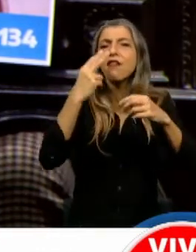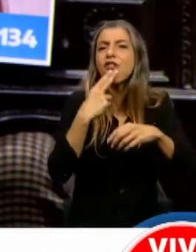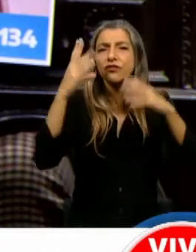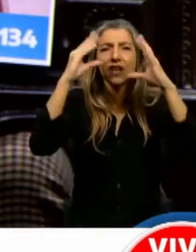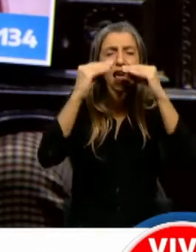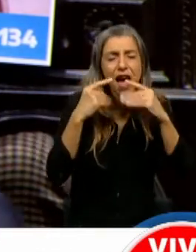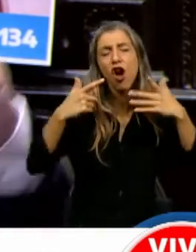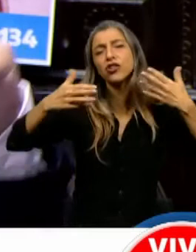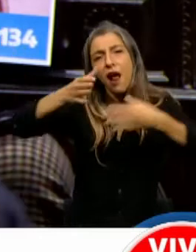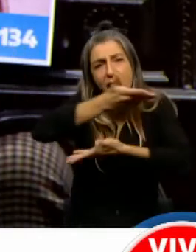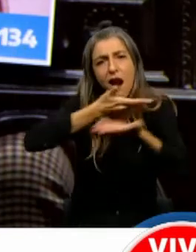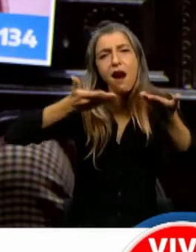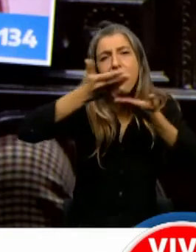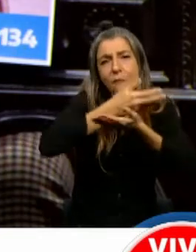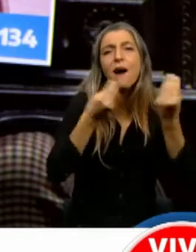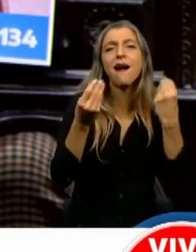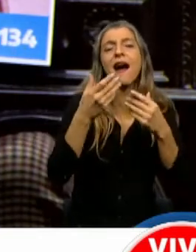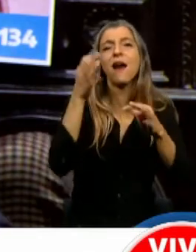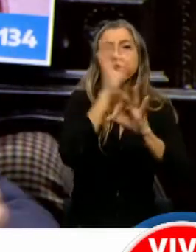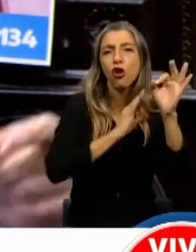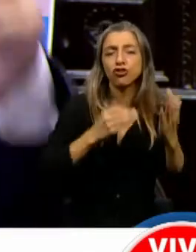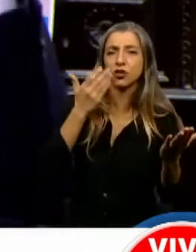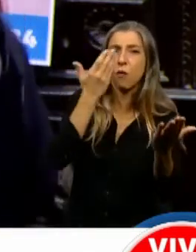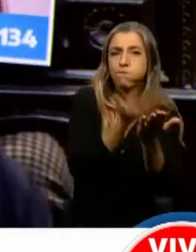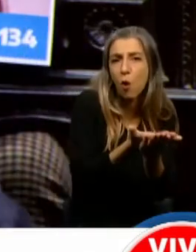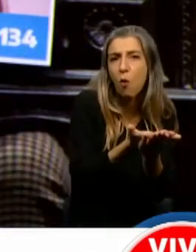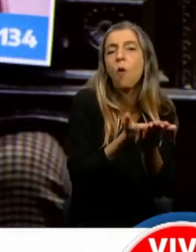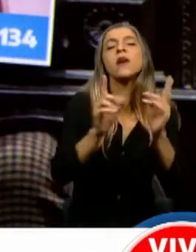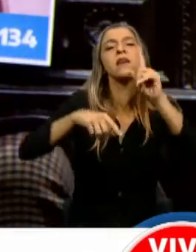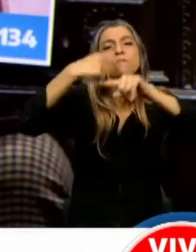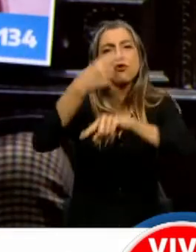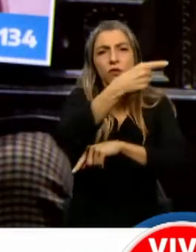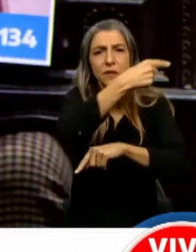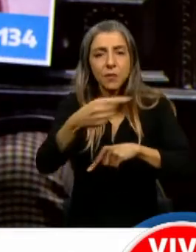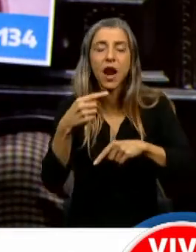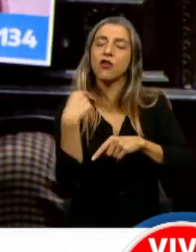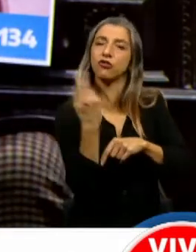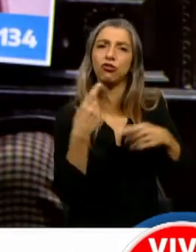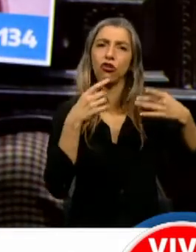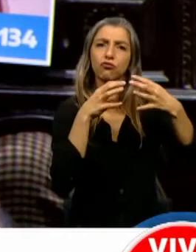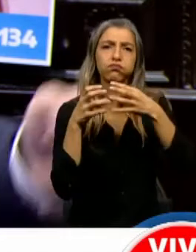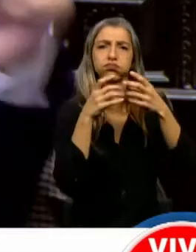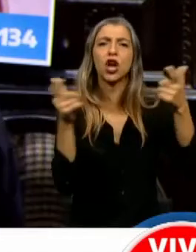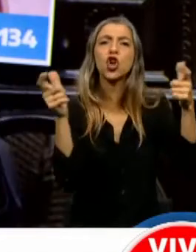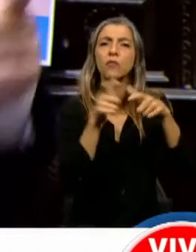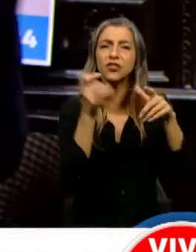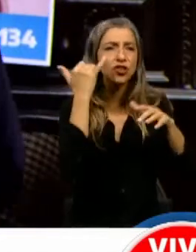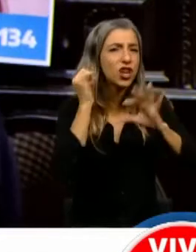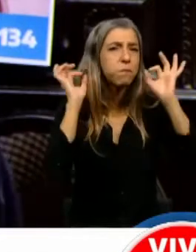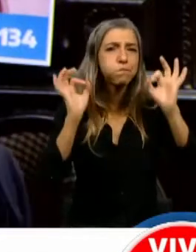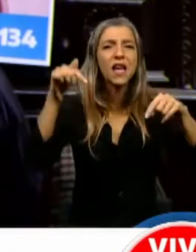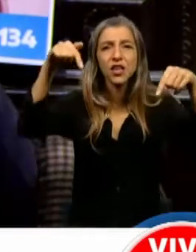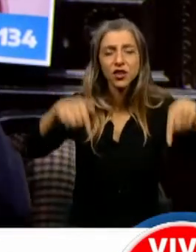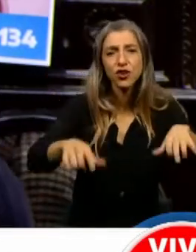diputados del Frente de Todos presentar este proyecto de ley. Ya la semana siguiente lo tratamos en la comisión y ya hoy es